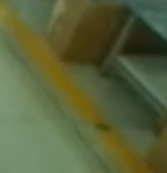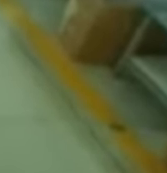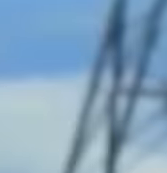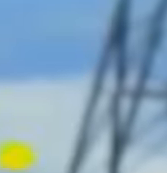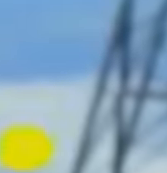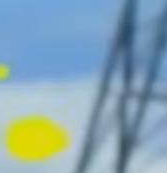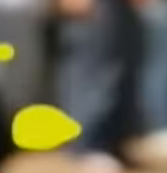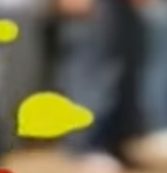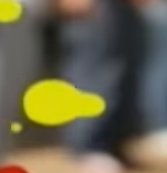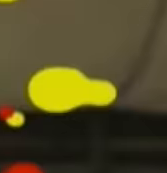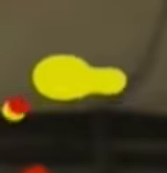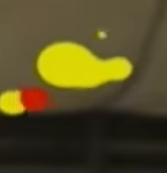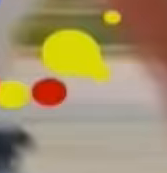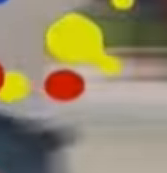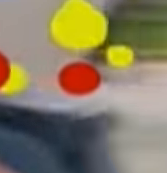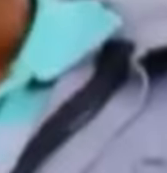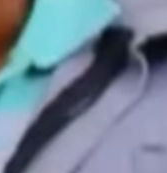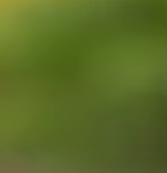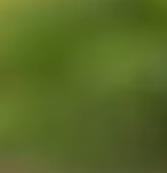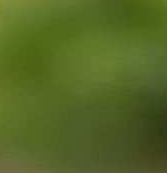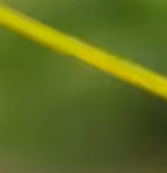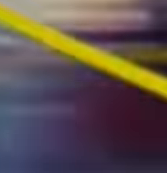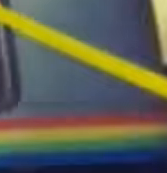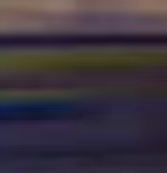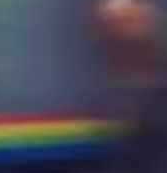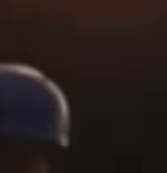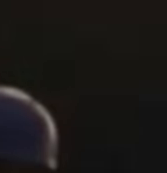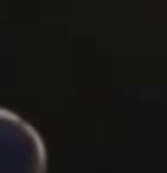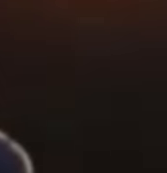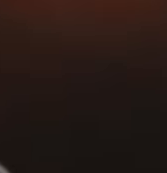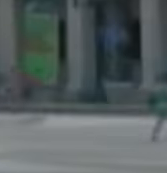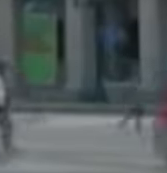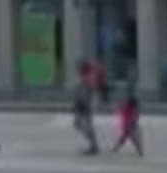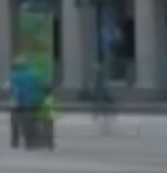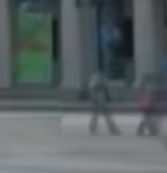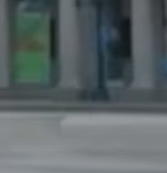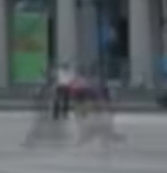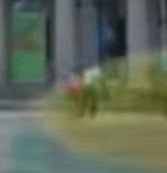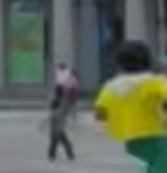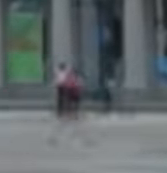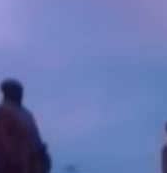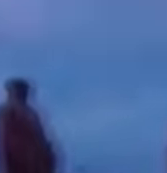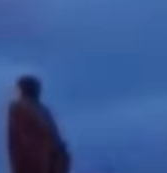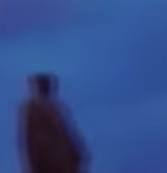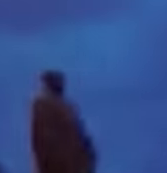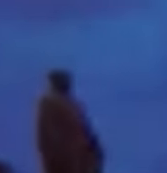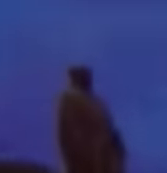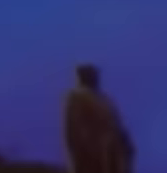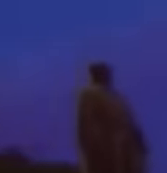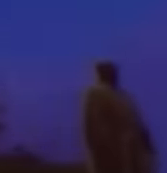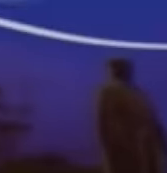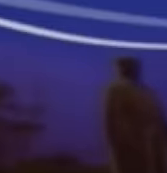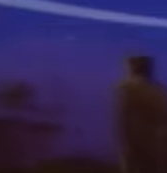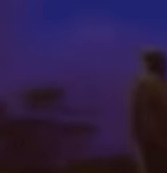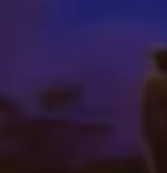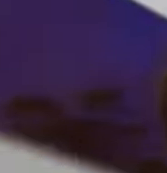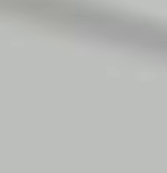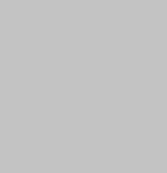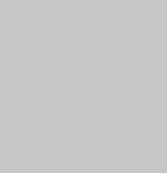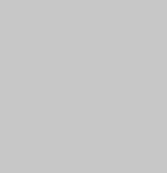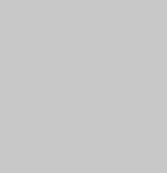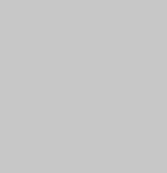Bienvenidos y bienvenidas. A continuación, una transmisión conjunta de radio y televisión por su derecho a